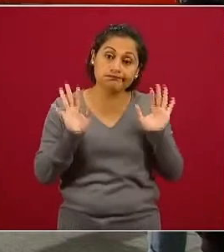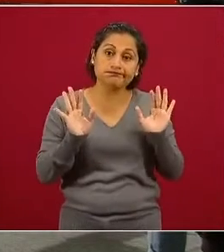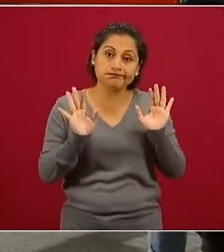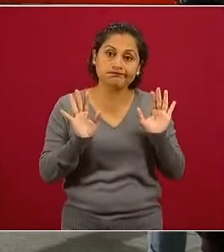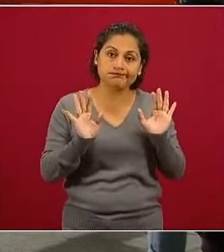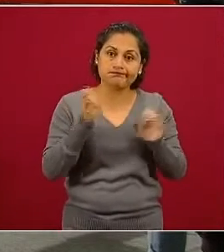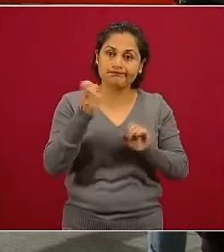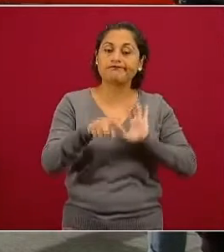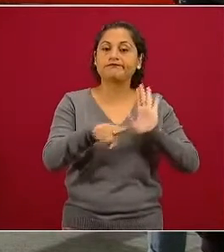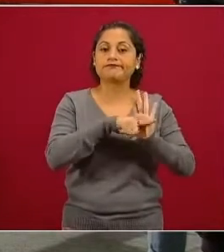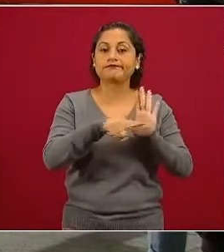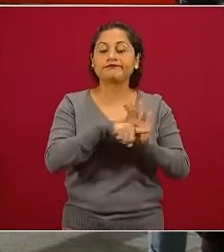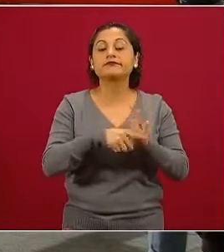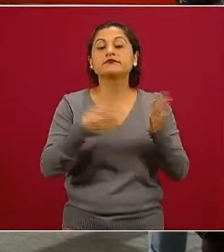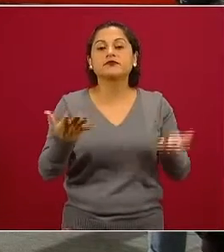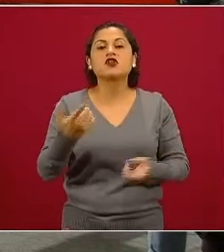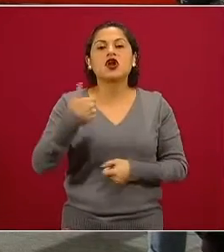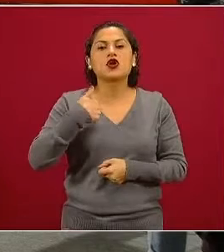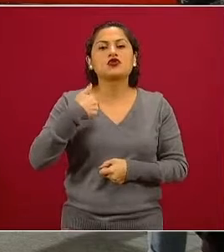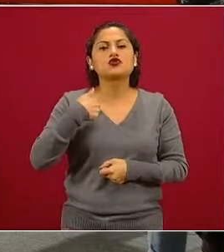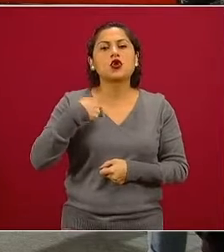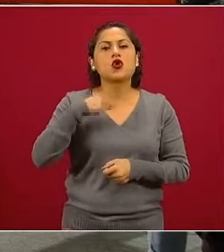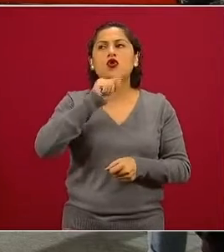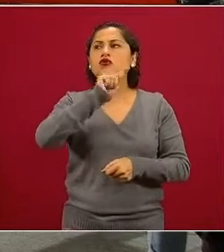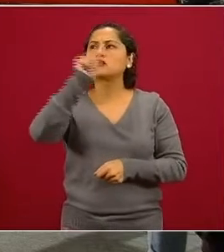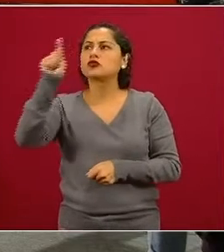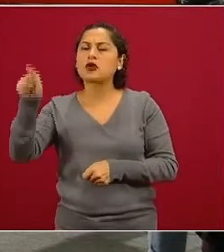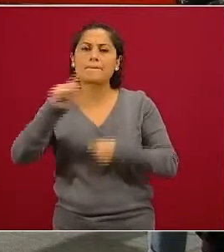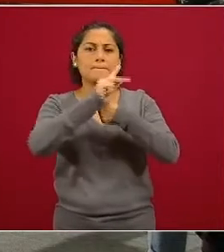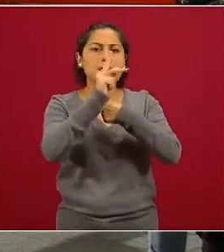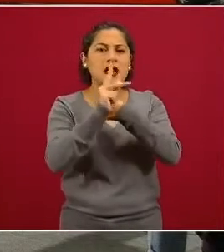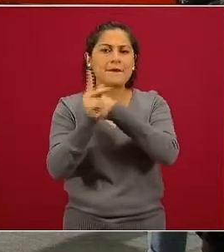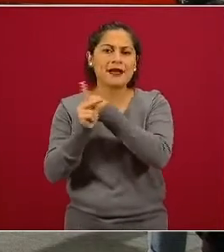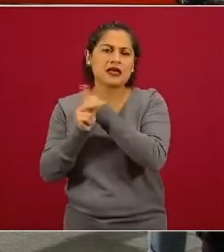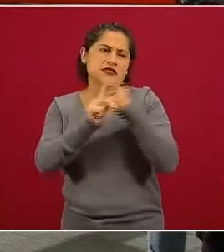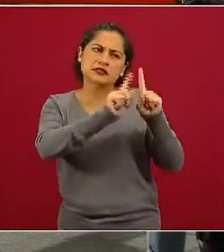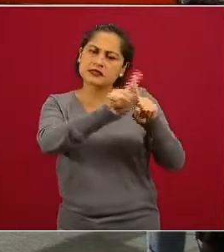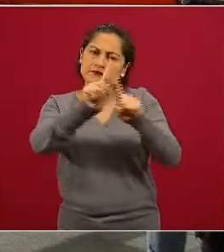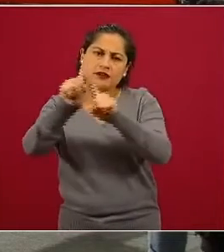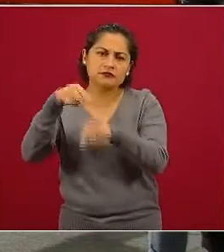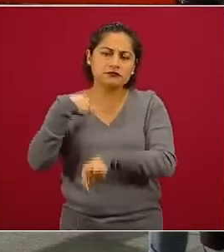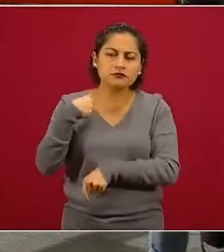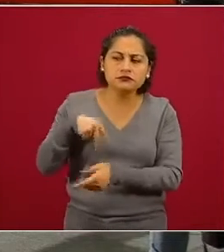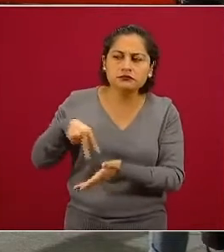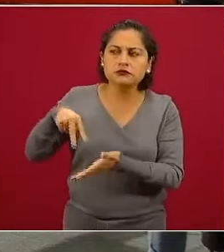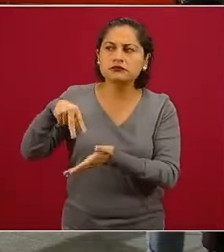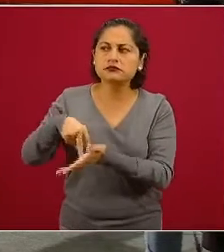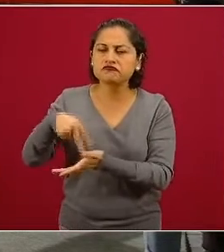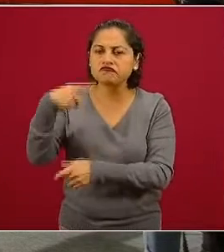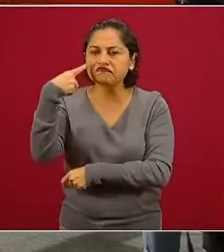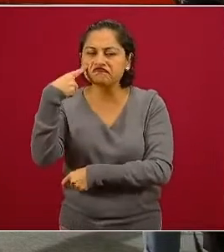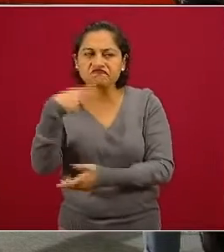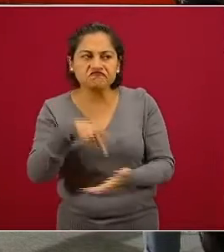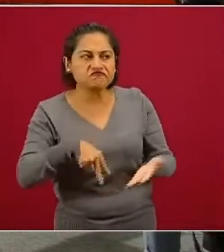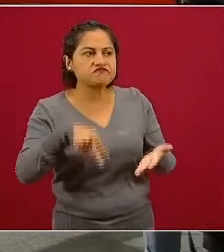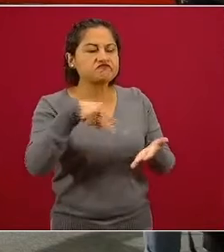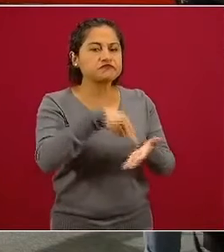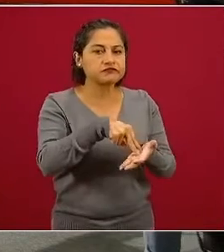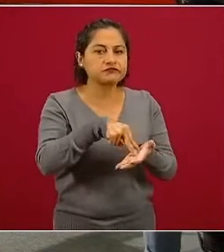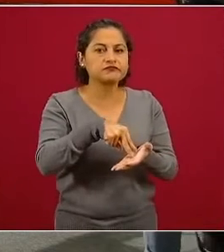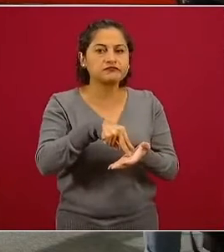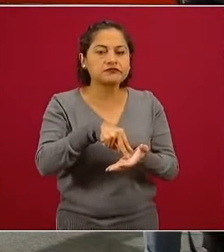meses, con mucha paciencia, todos los días, todas las noches, pero hay también desinformación que no